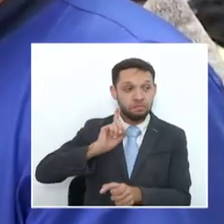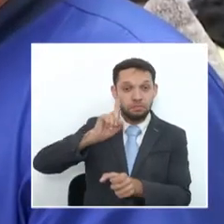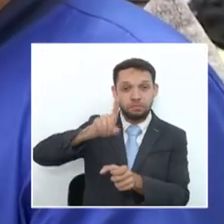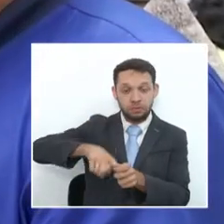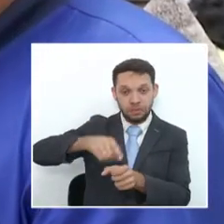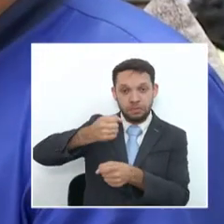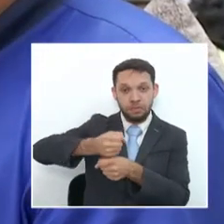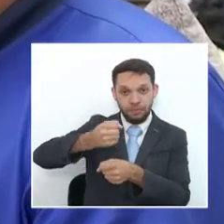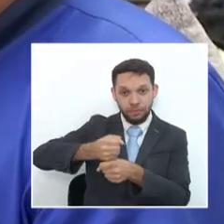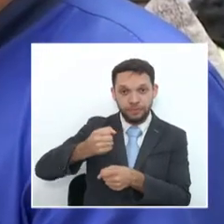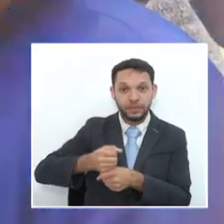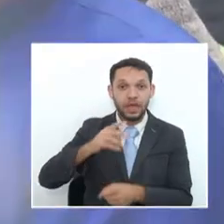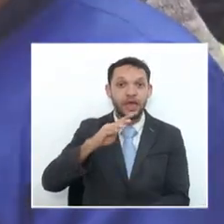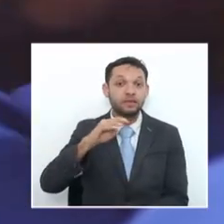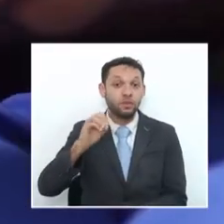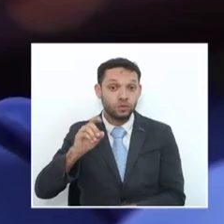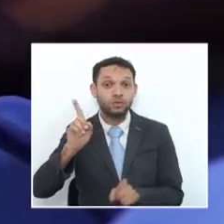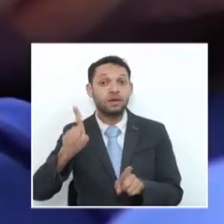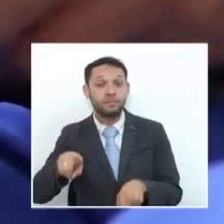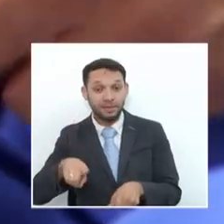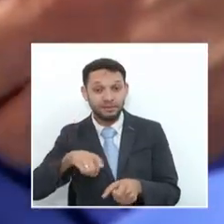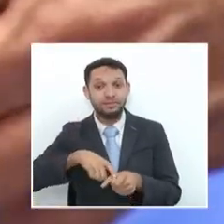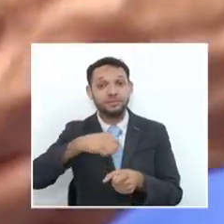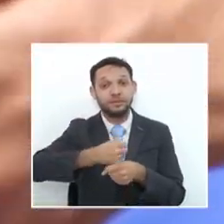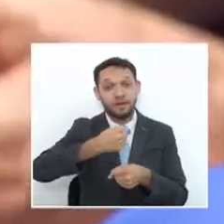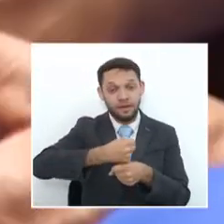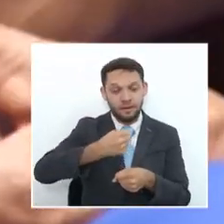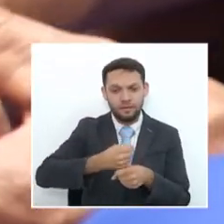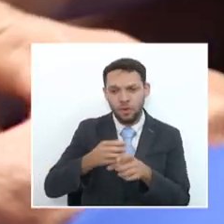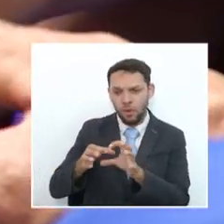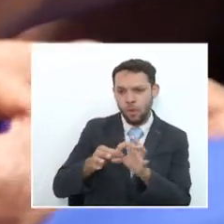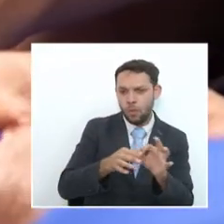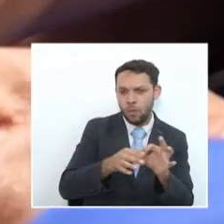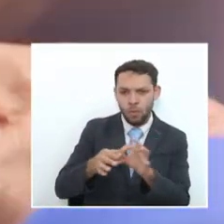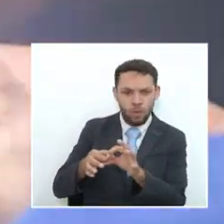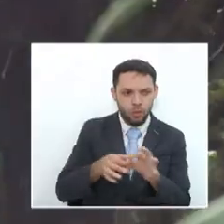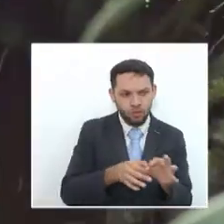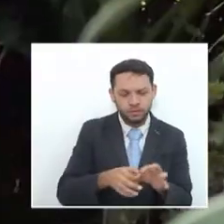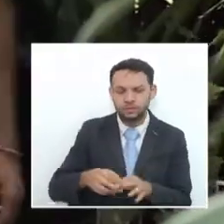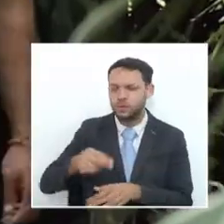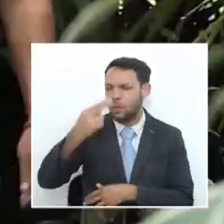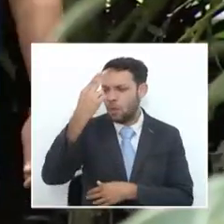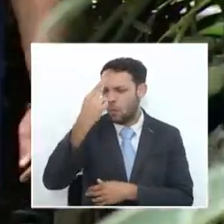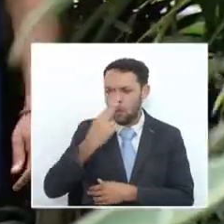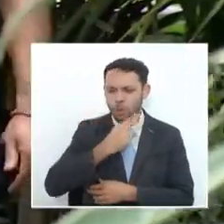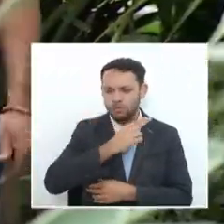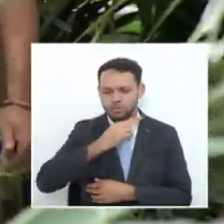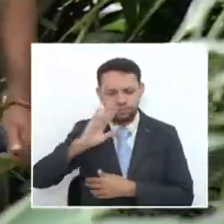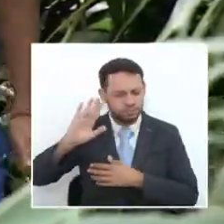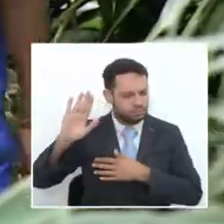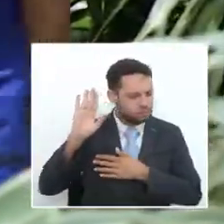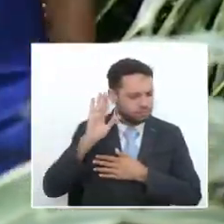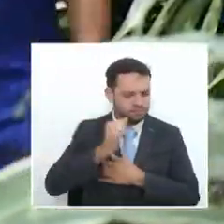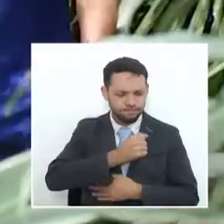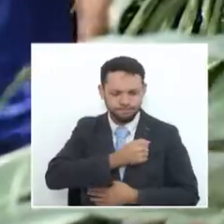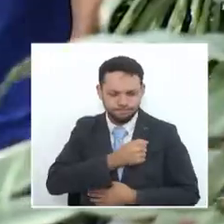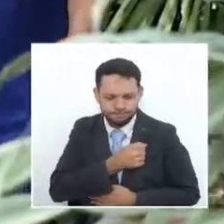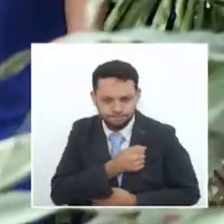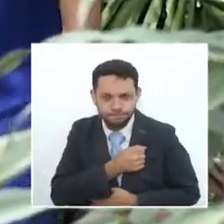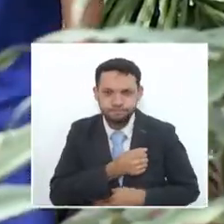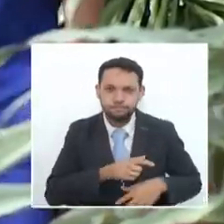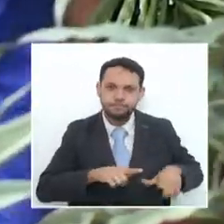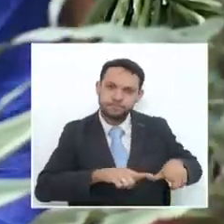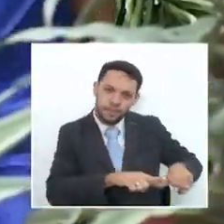esposo trabaja en la empresa. Entonces, me siento muy comprometida y amo la empresa, amo el Parque